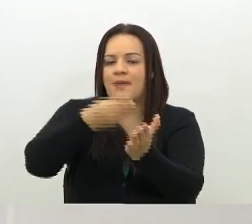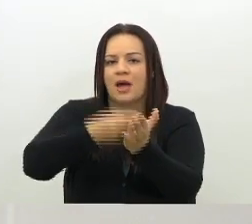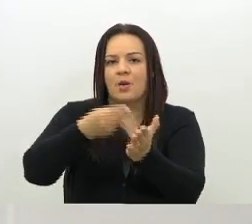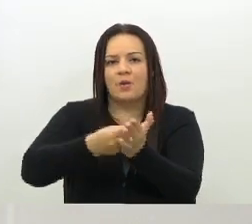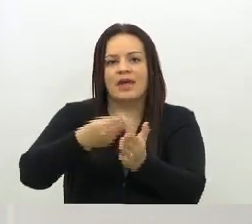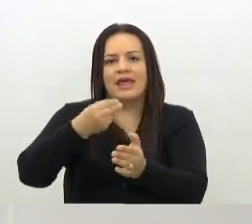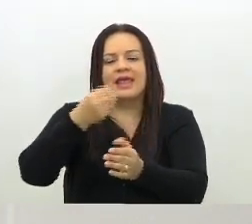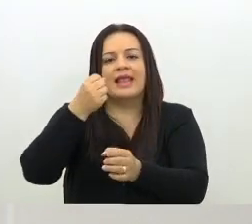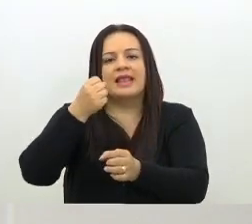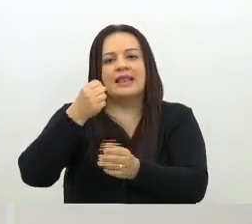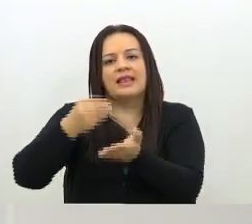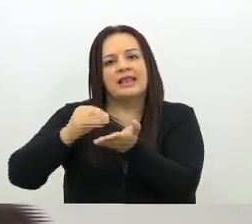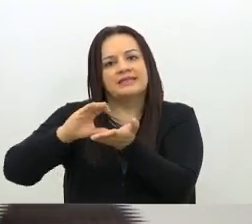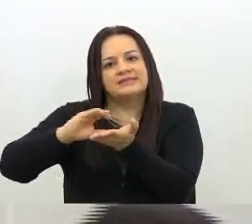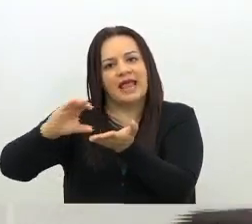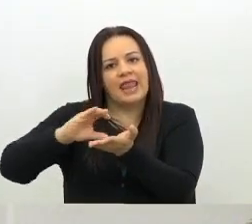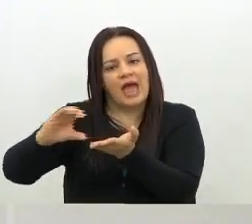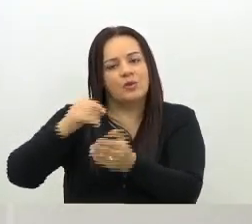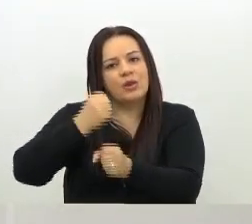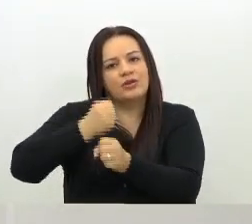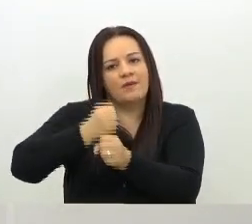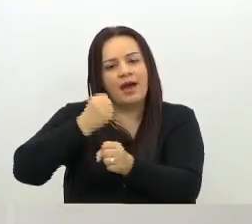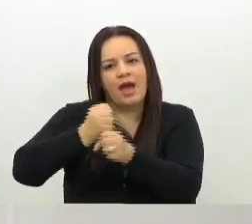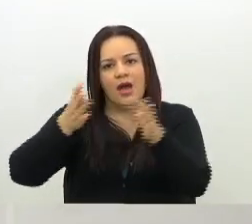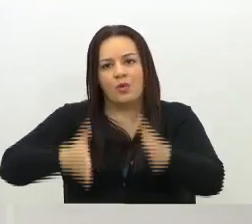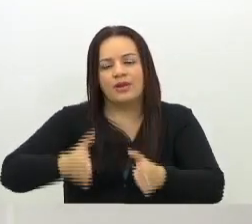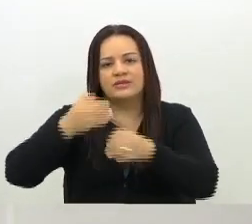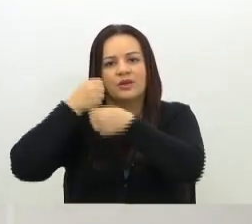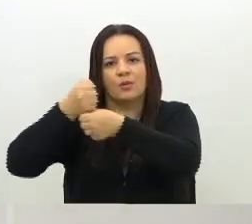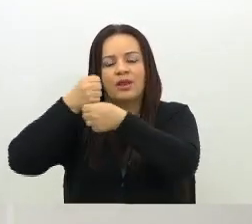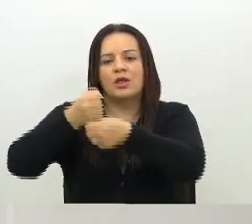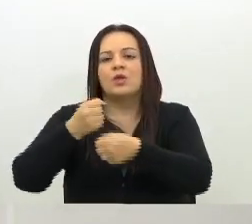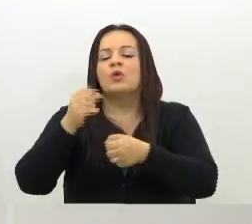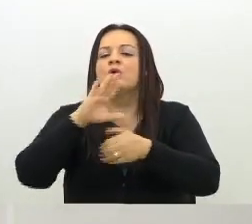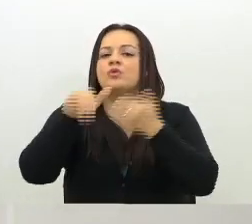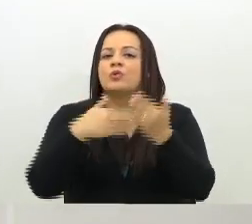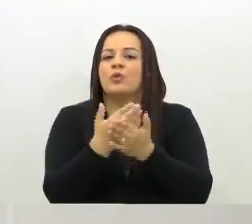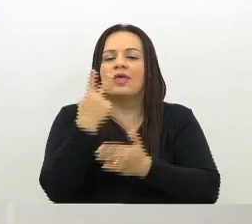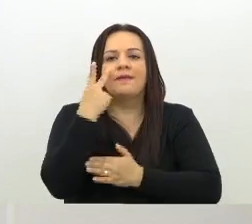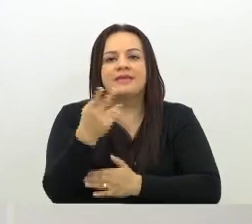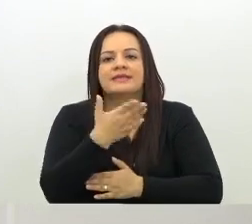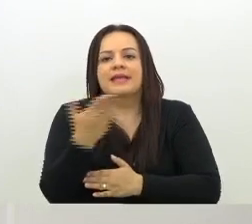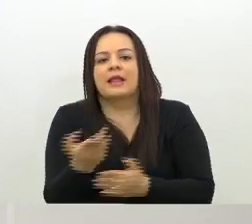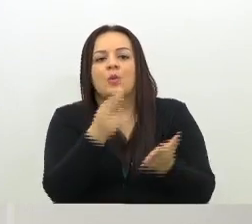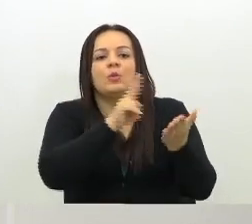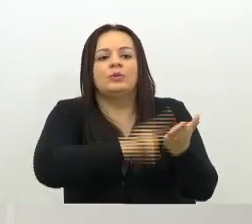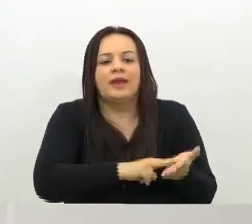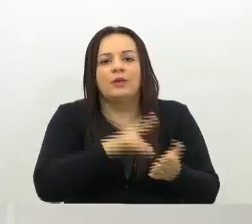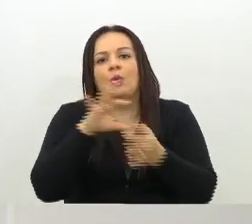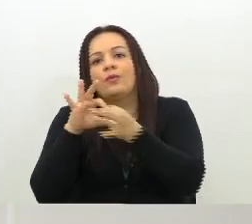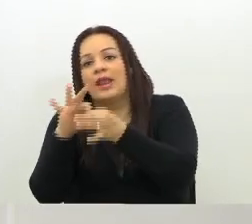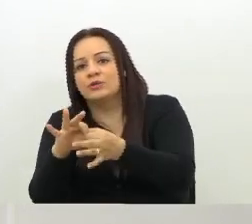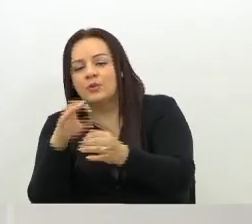huelga, toda vez que el contrato de trabajo o la relación laboral está suspendida.